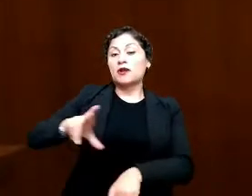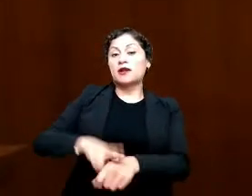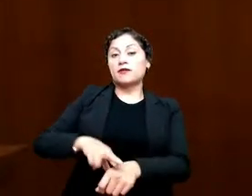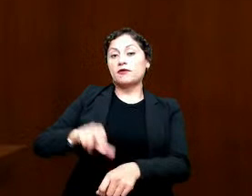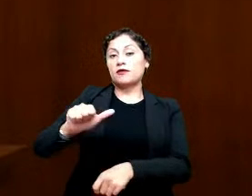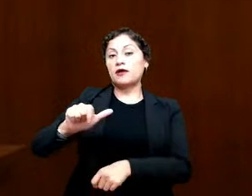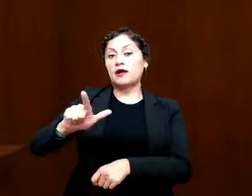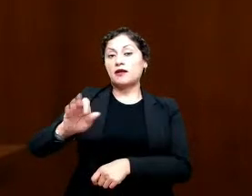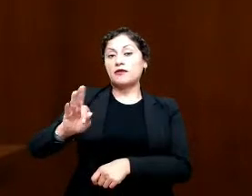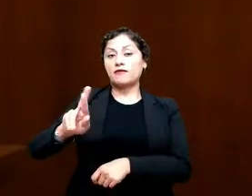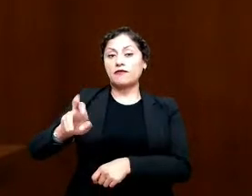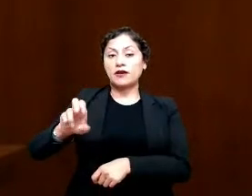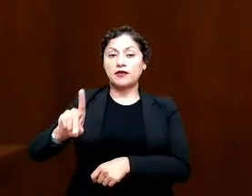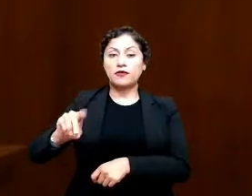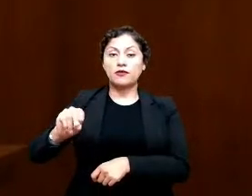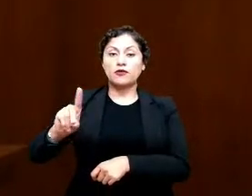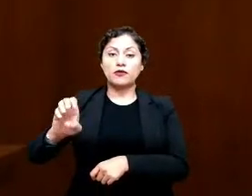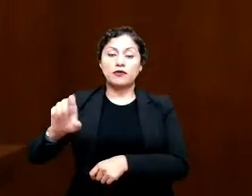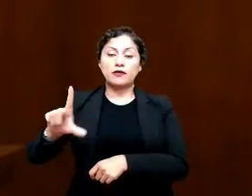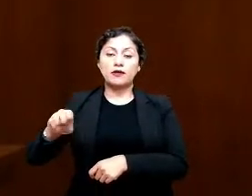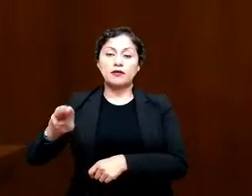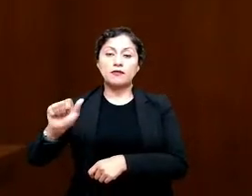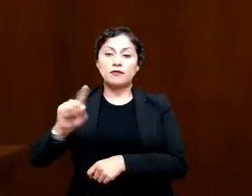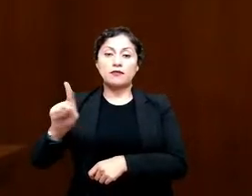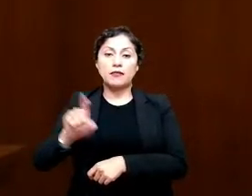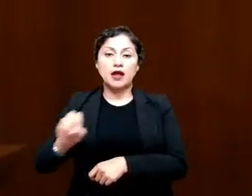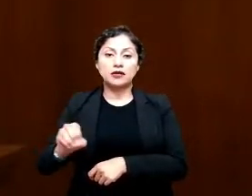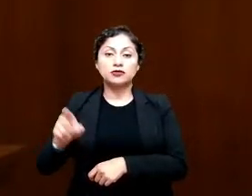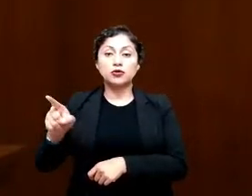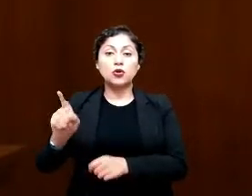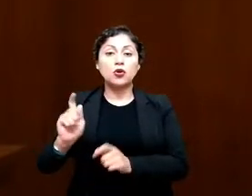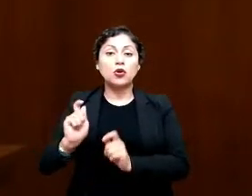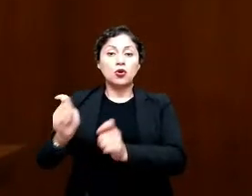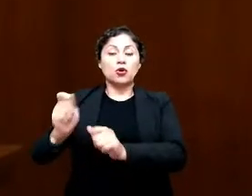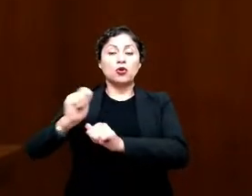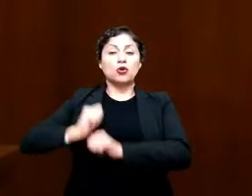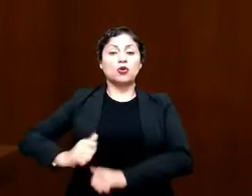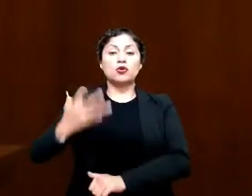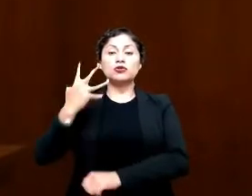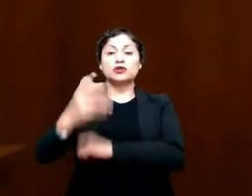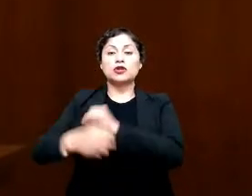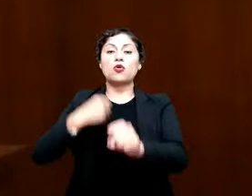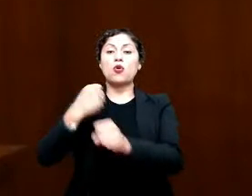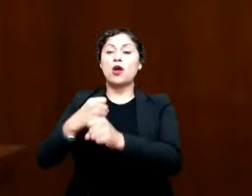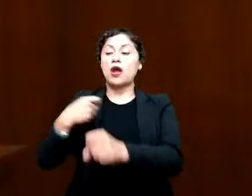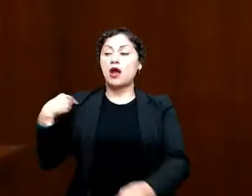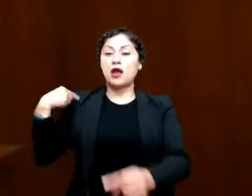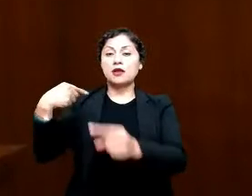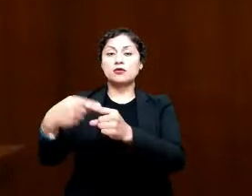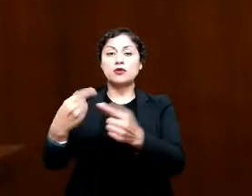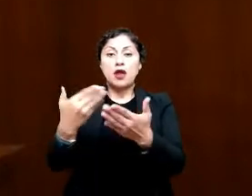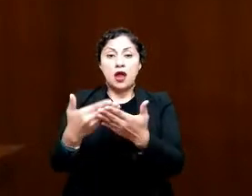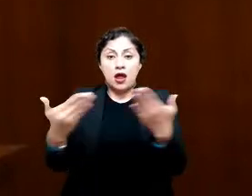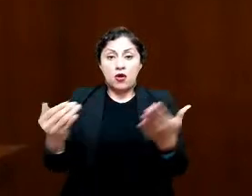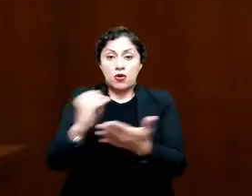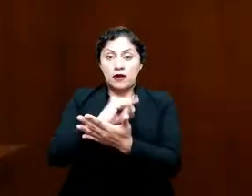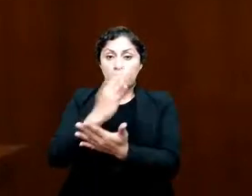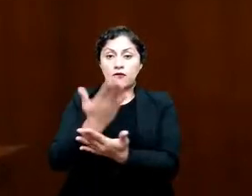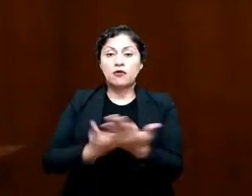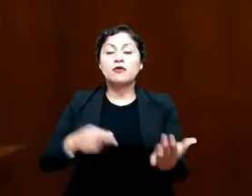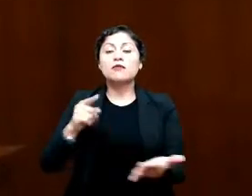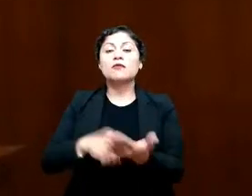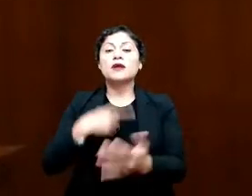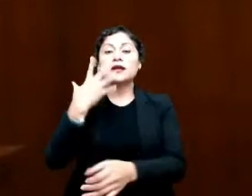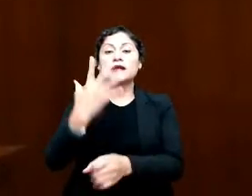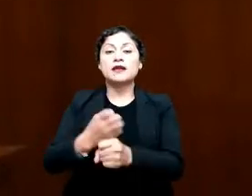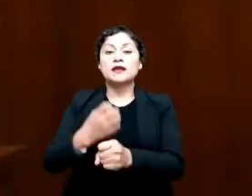del Estado, entró en funciones hace 5 años. Estamos analizando su 5º informe de resultados.